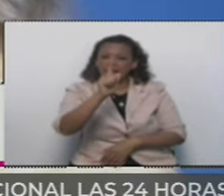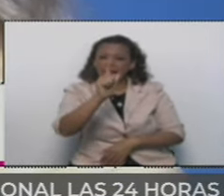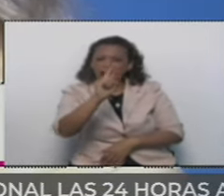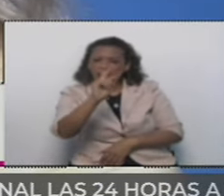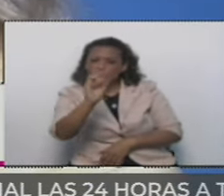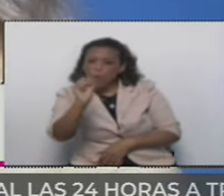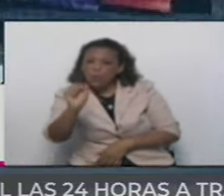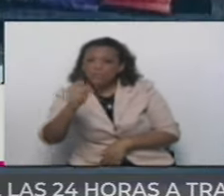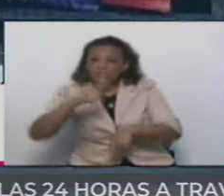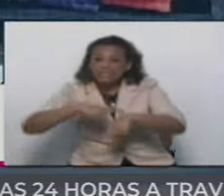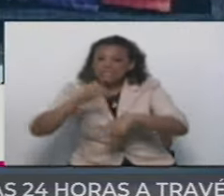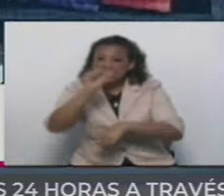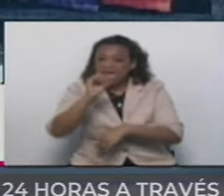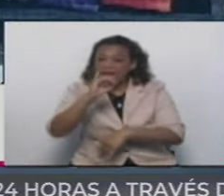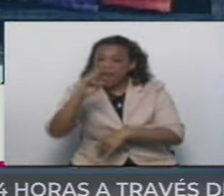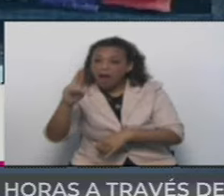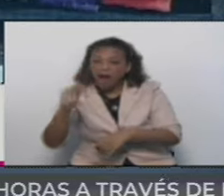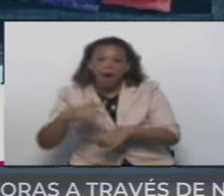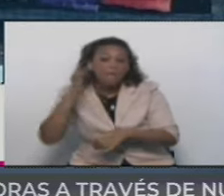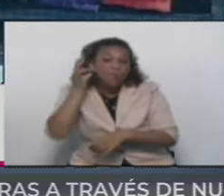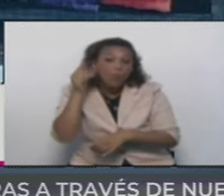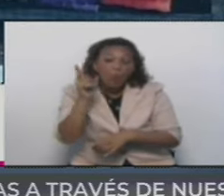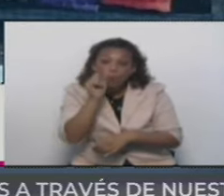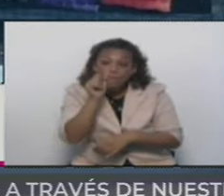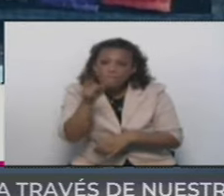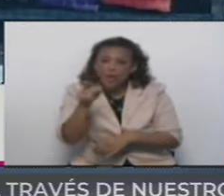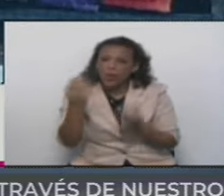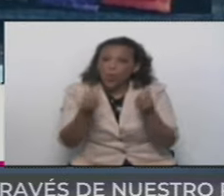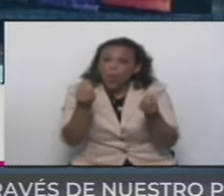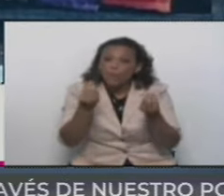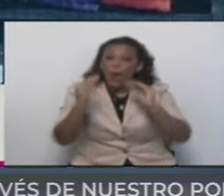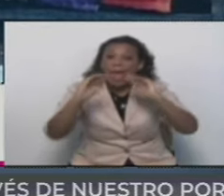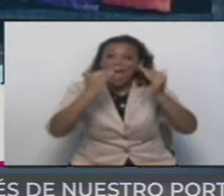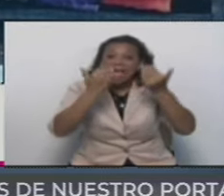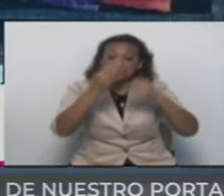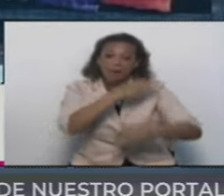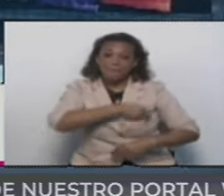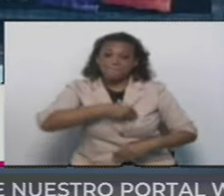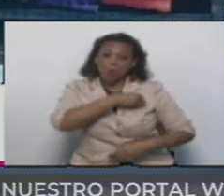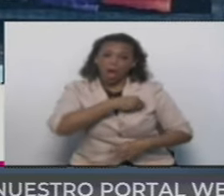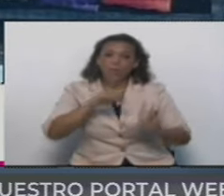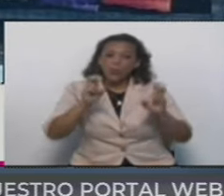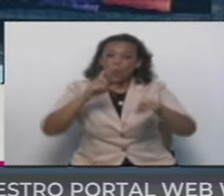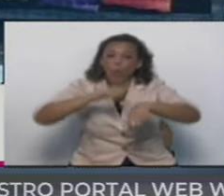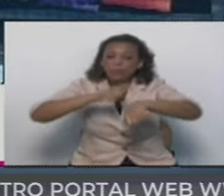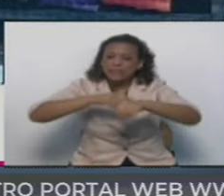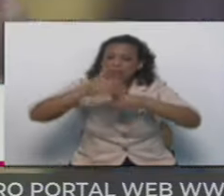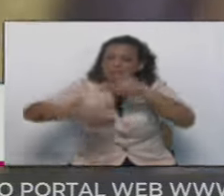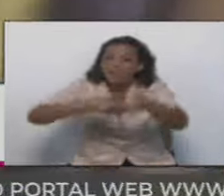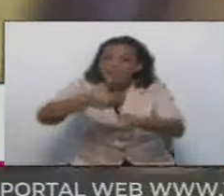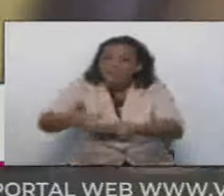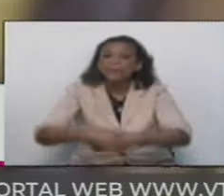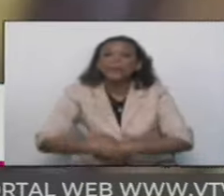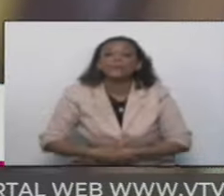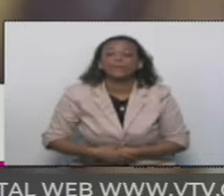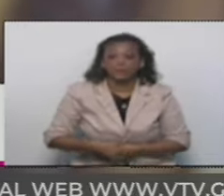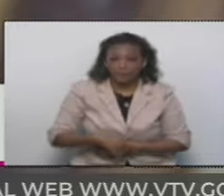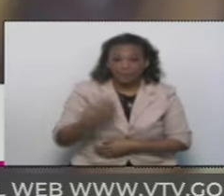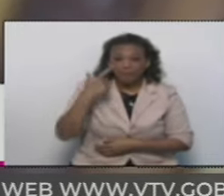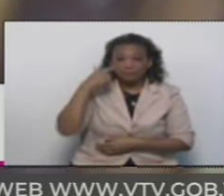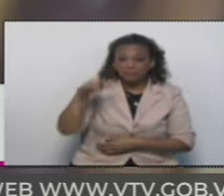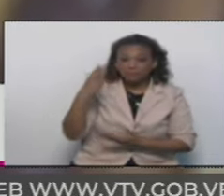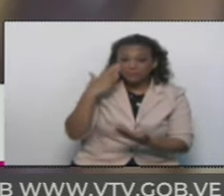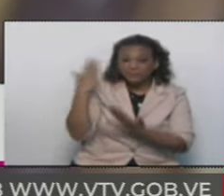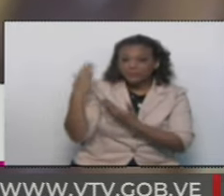tiempo escribe, ¿vale? Carlos Sierra, ¿con qué moral, ética y valores para una nueva época? ¿Ah? Editorial va del